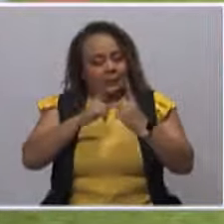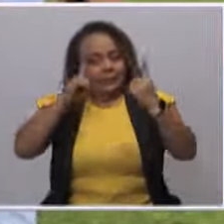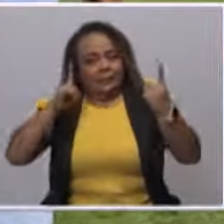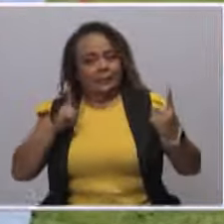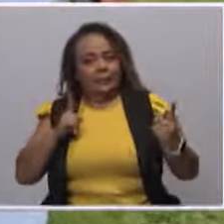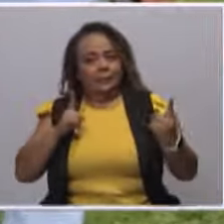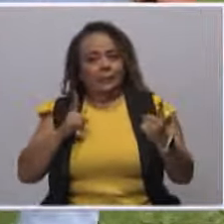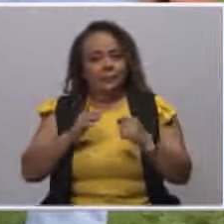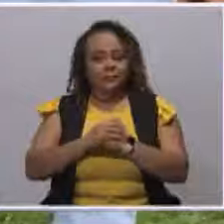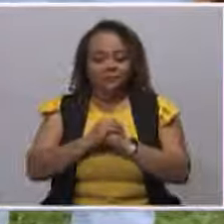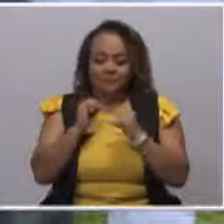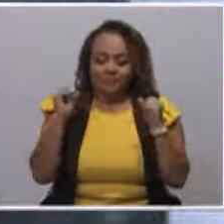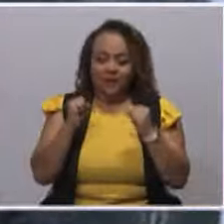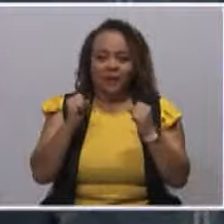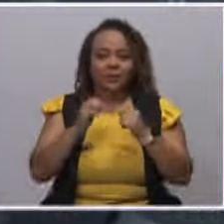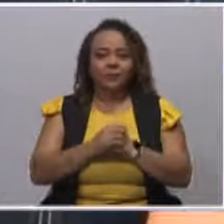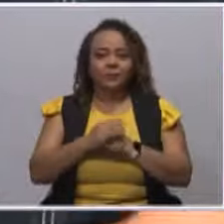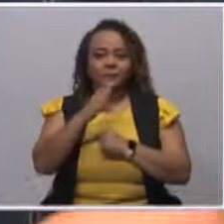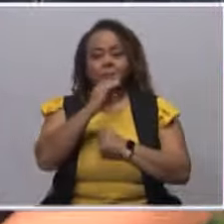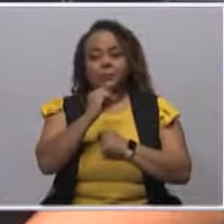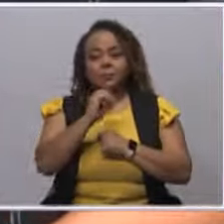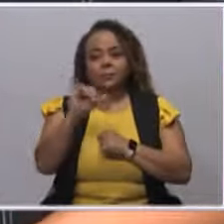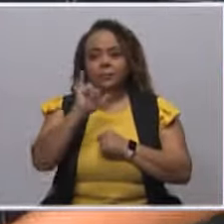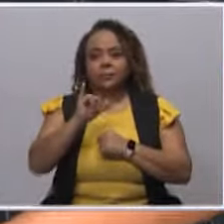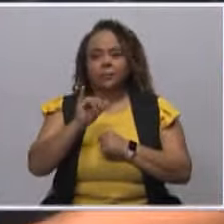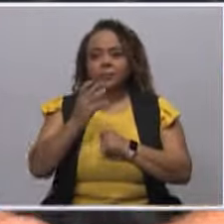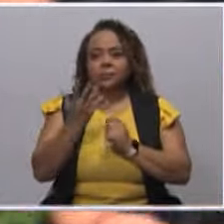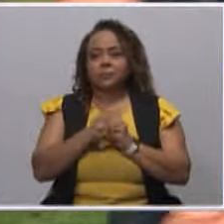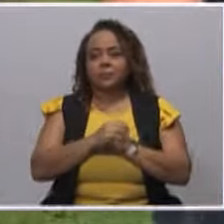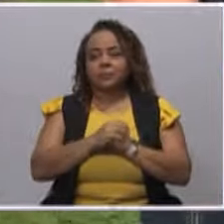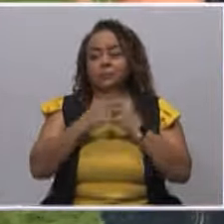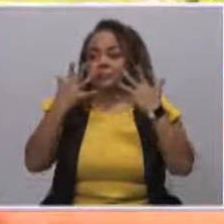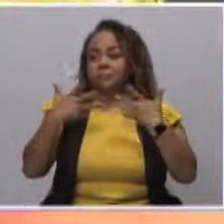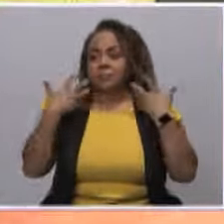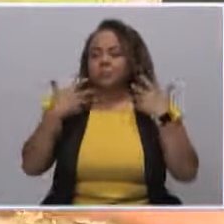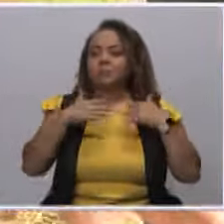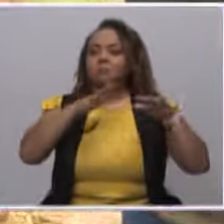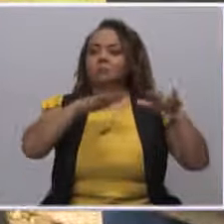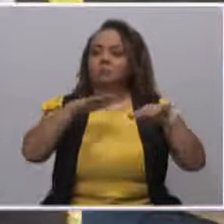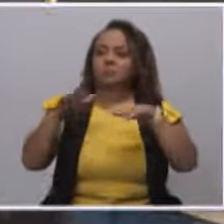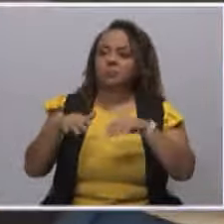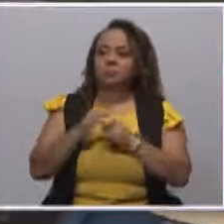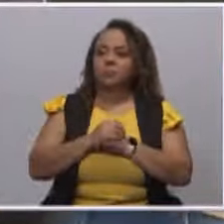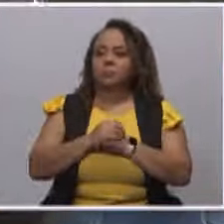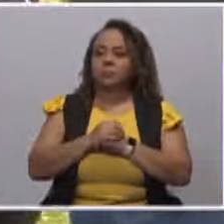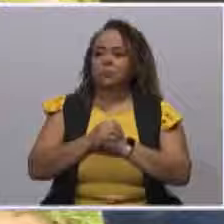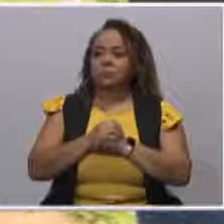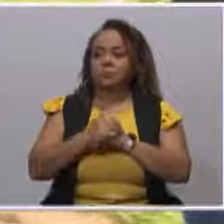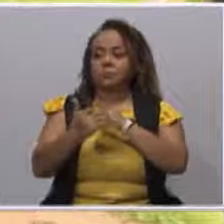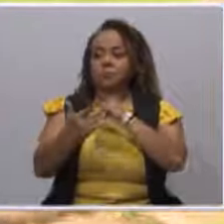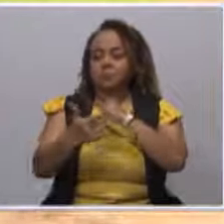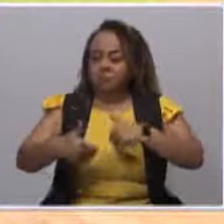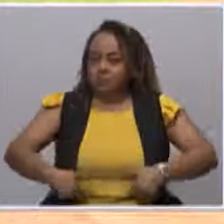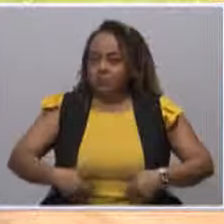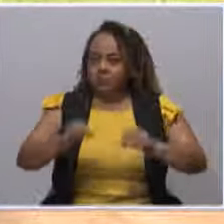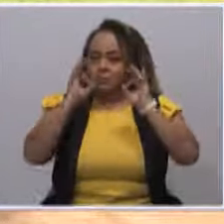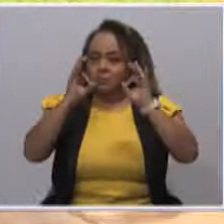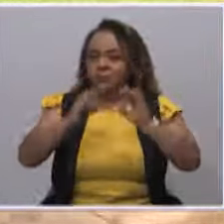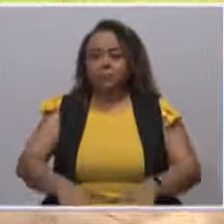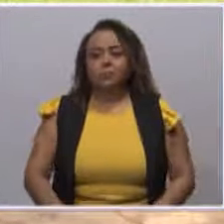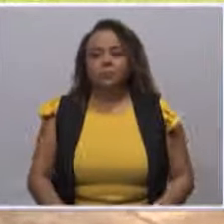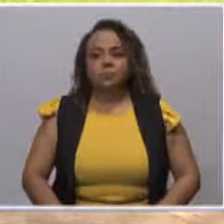cuatro costados o o como ahora donde hay un ambiente relajado donde el técnico está bien